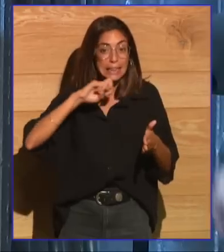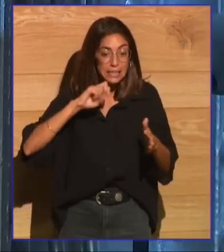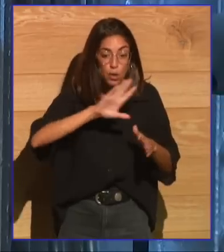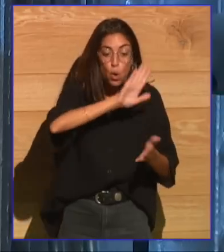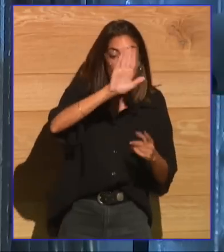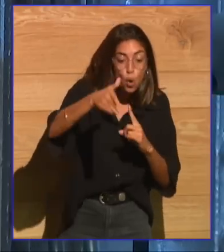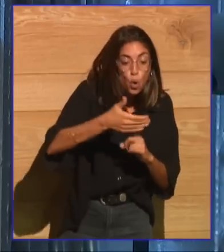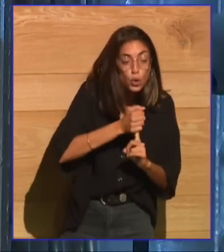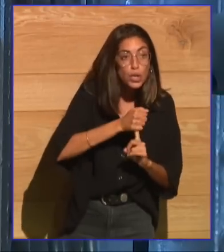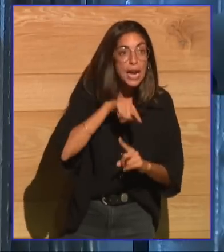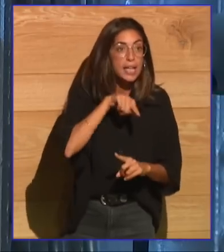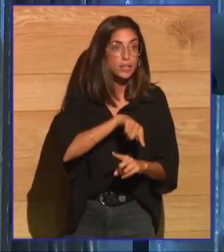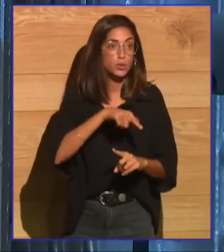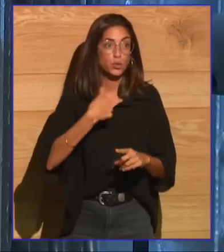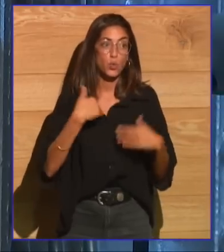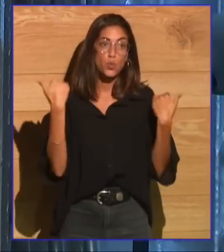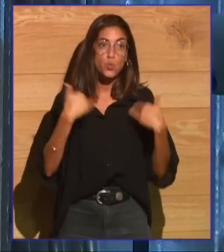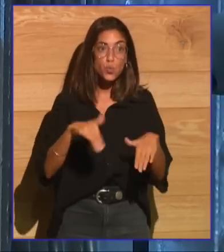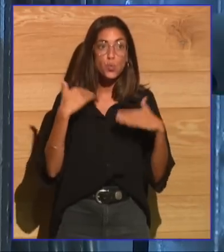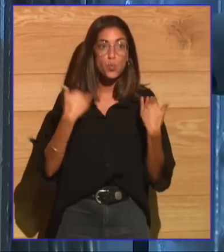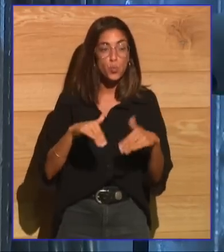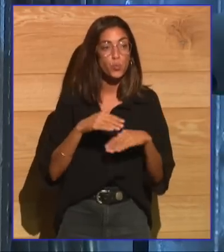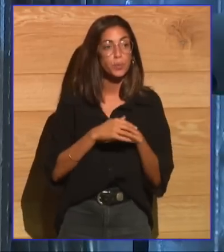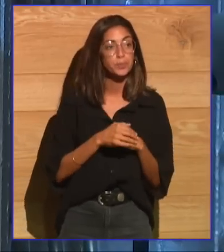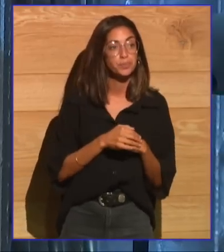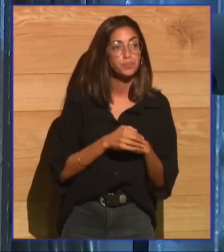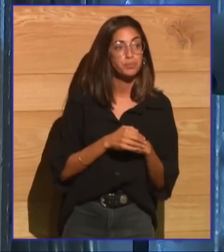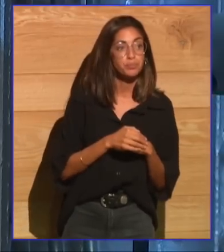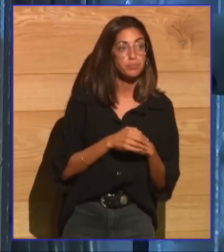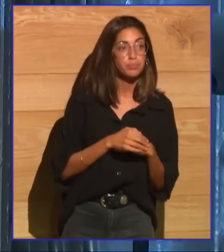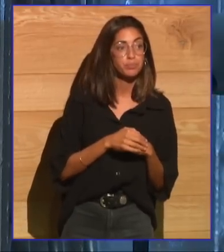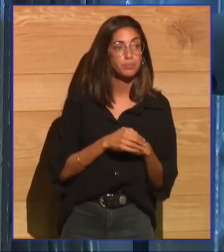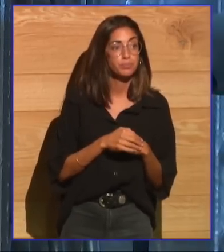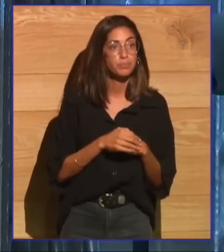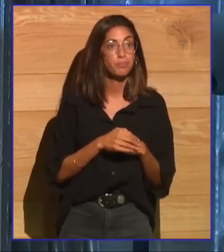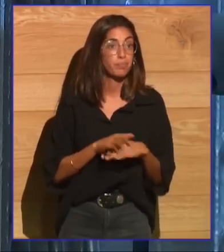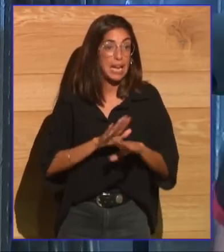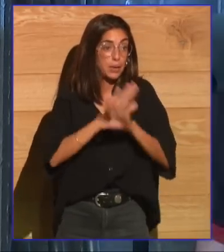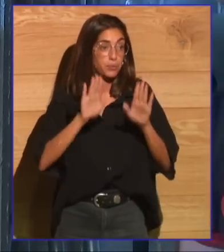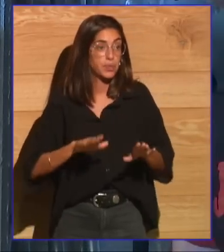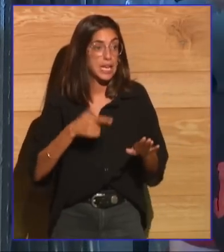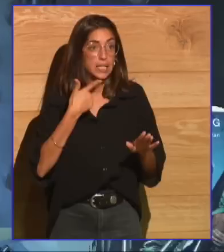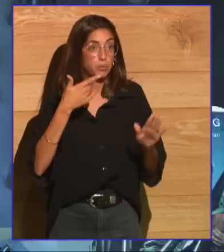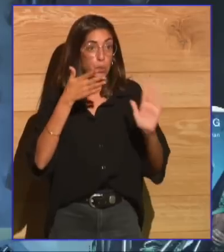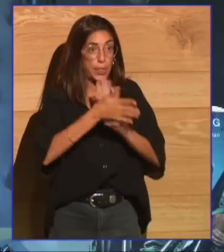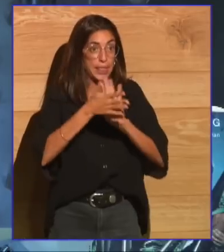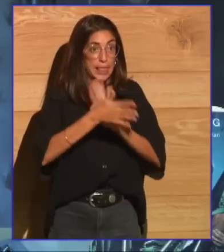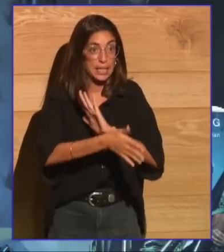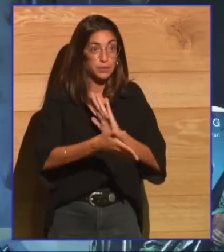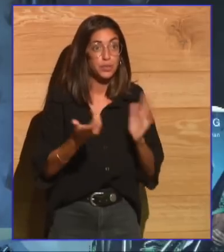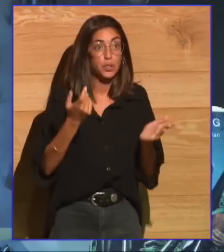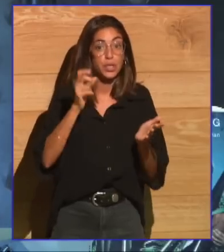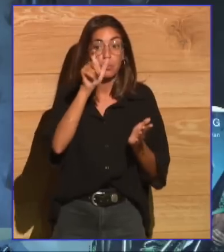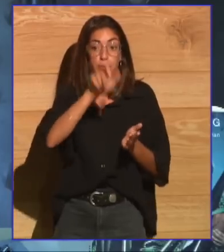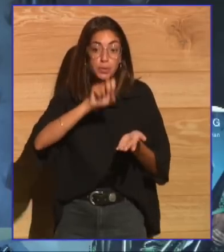tener unos huevos como el tamaño de balones medicinales acaba chiquitita en fin y otras porque son definiciones simplemente alguien andando